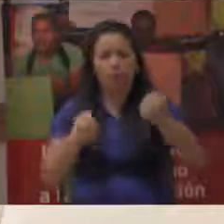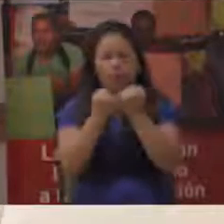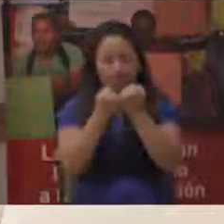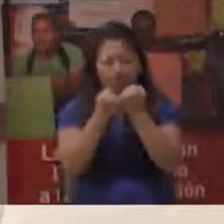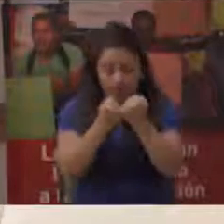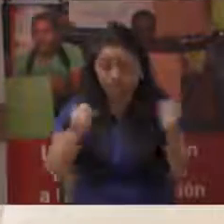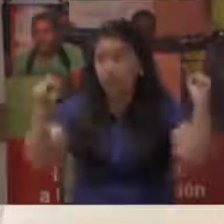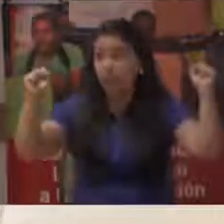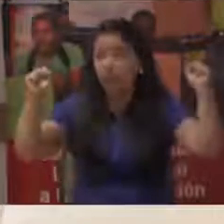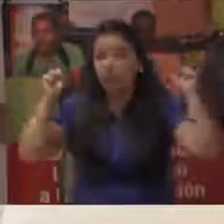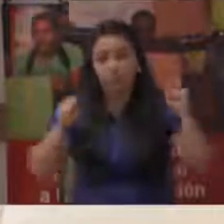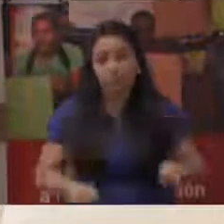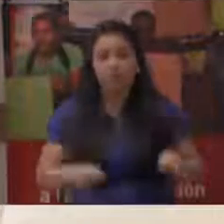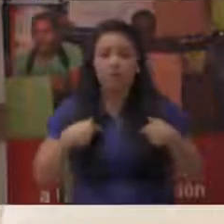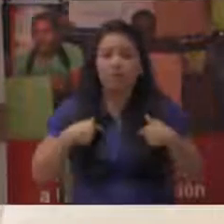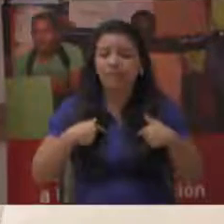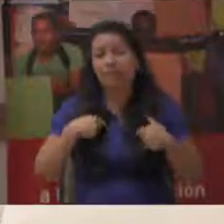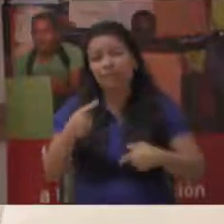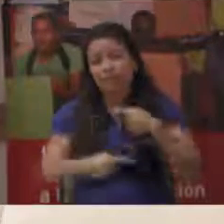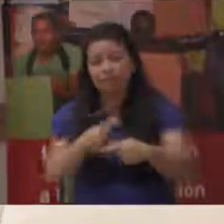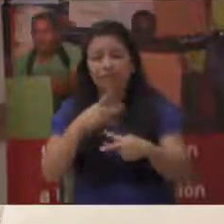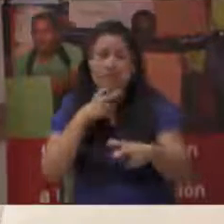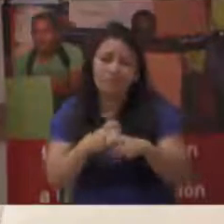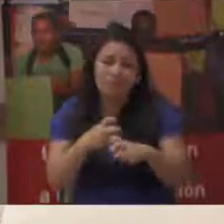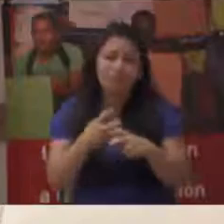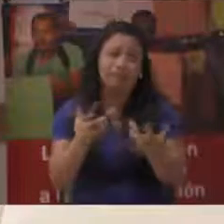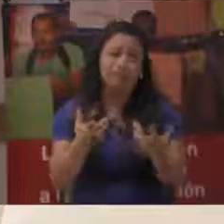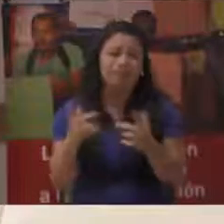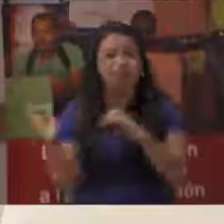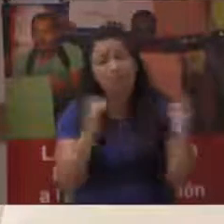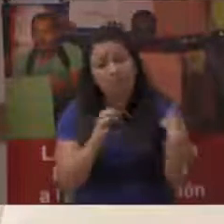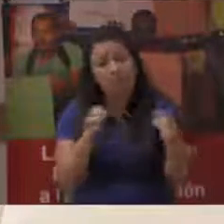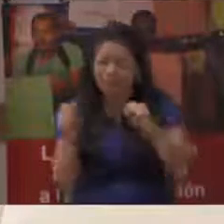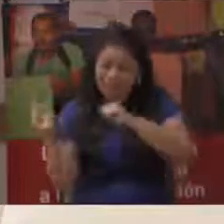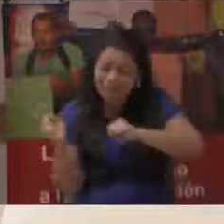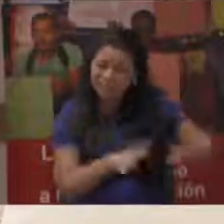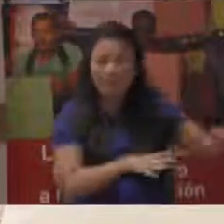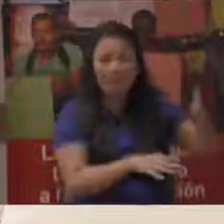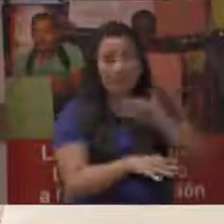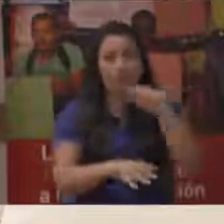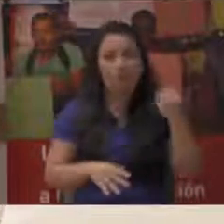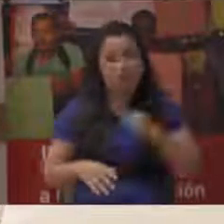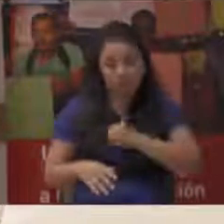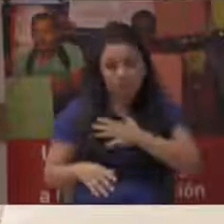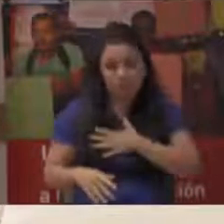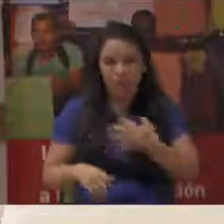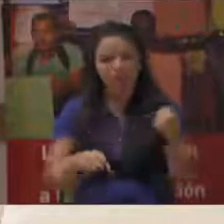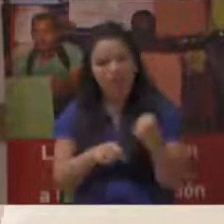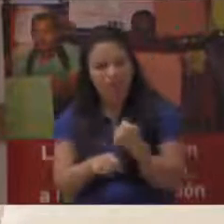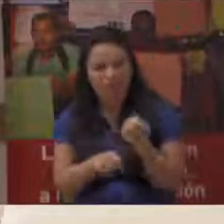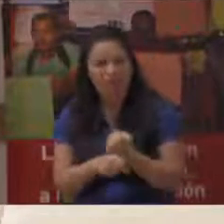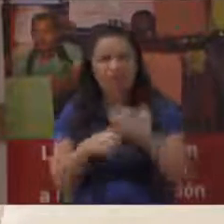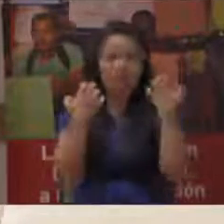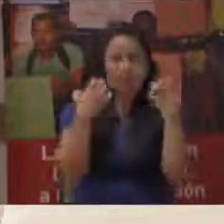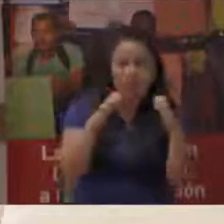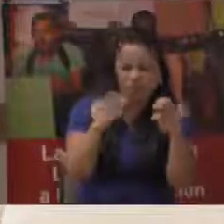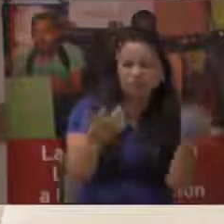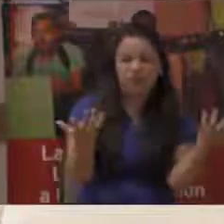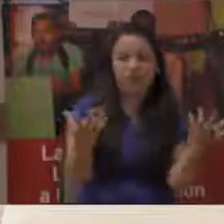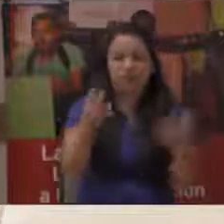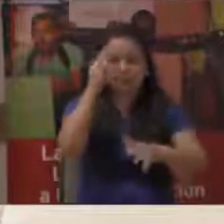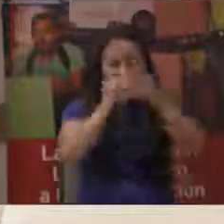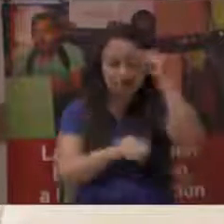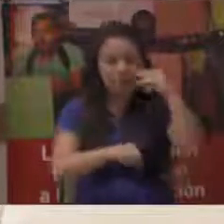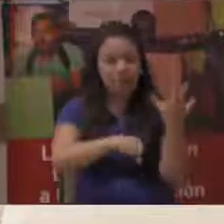y trasciendan los ciclos de violencia por la oportunidad, por el trabajo, por la educación y por